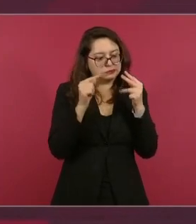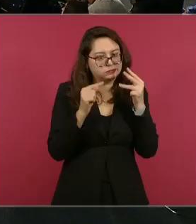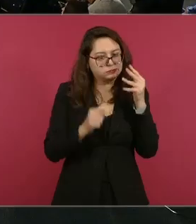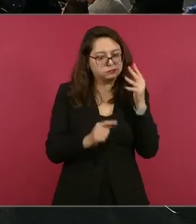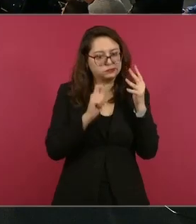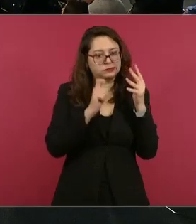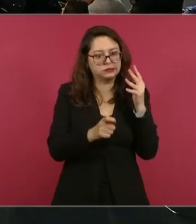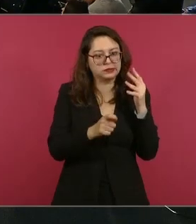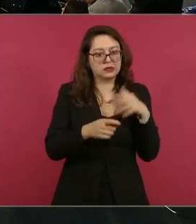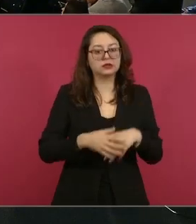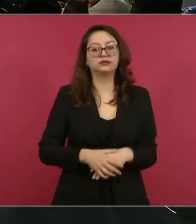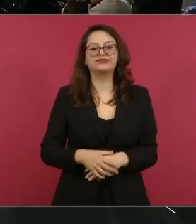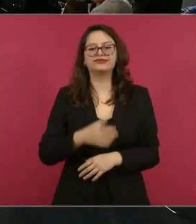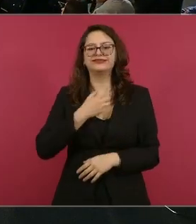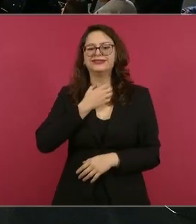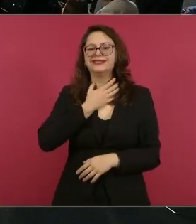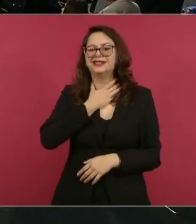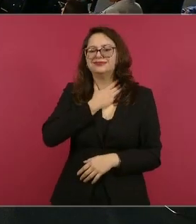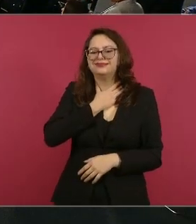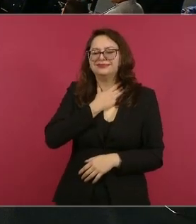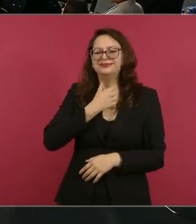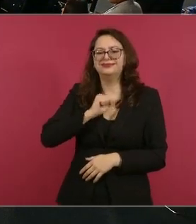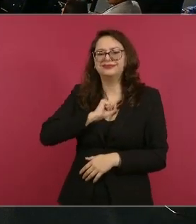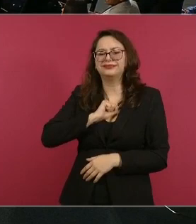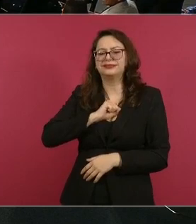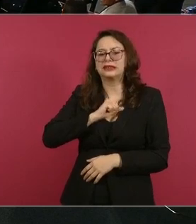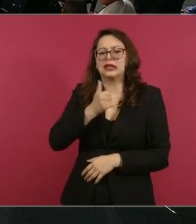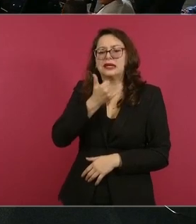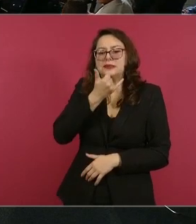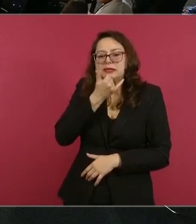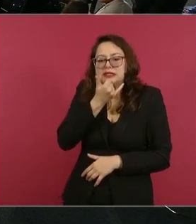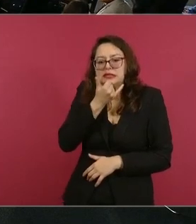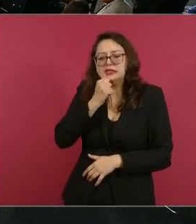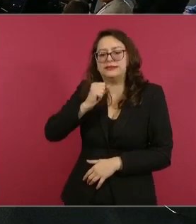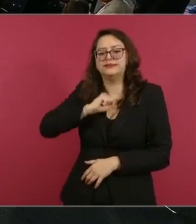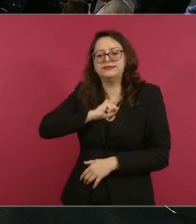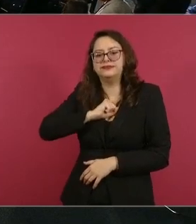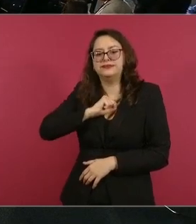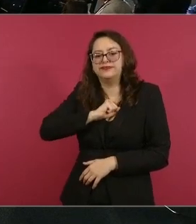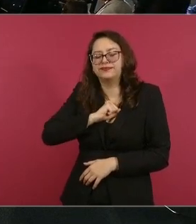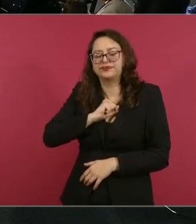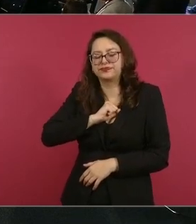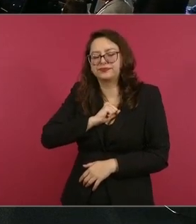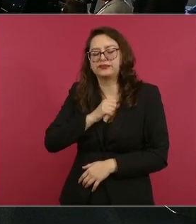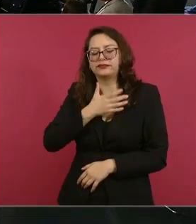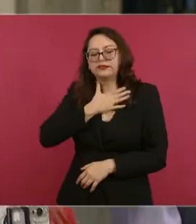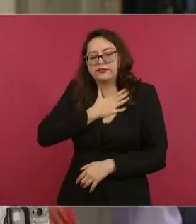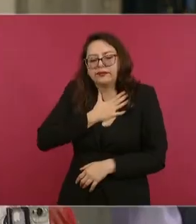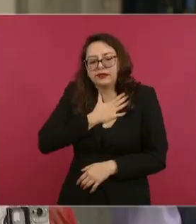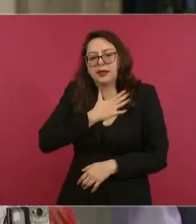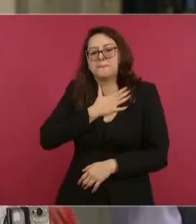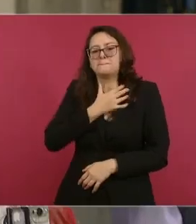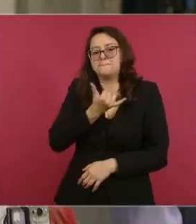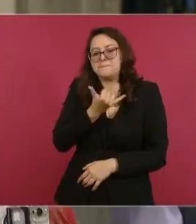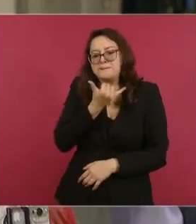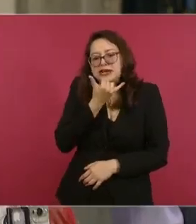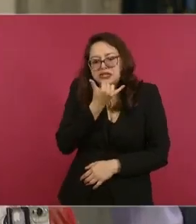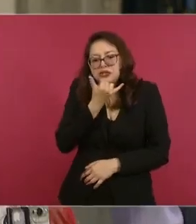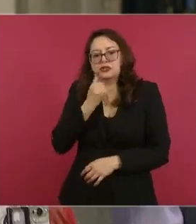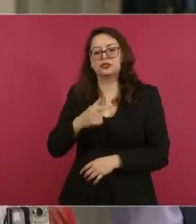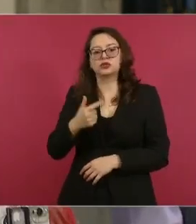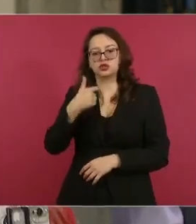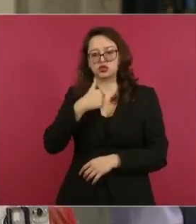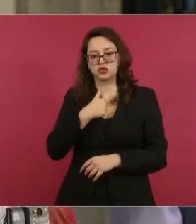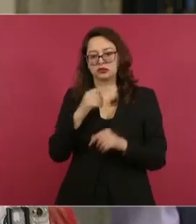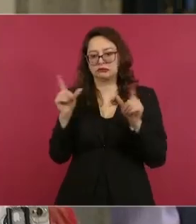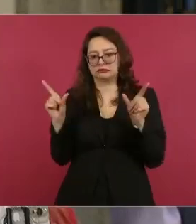Muy buenos días, perdón por la voz. Buenos días a todos. Voy a ser extremadamente breve. Jorge